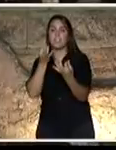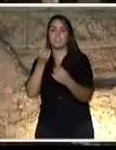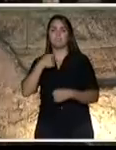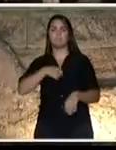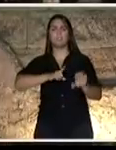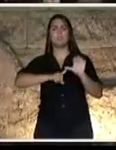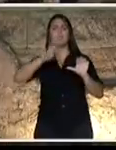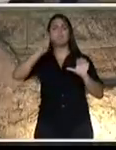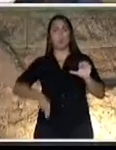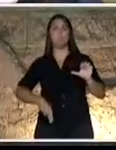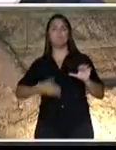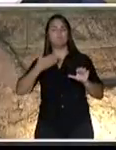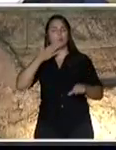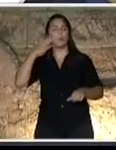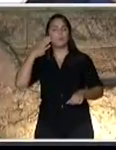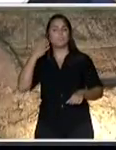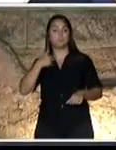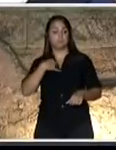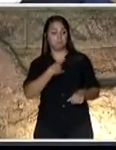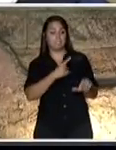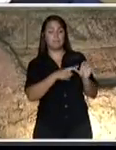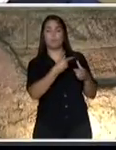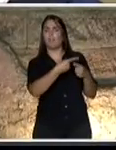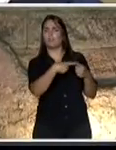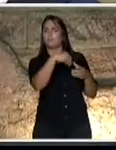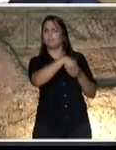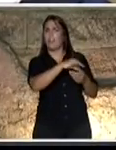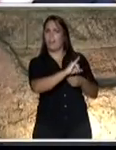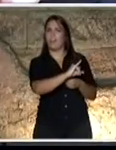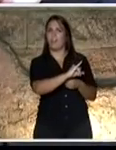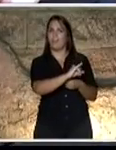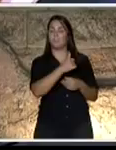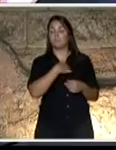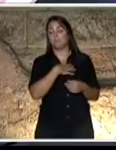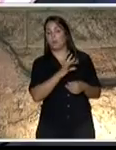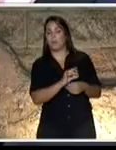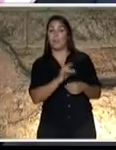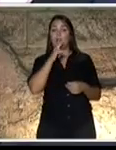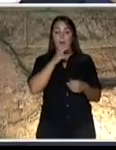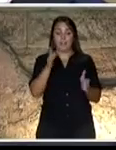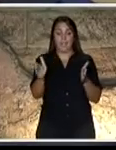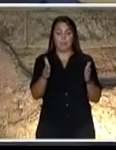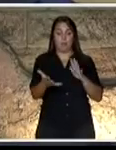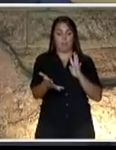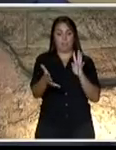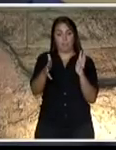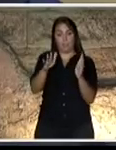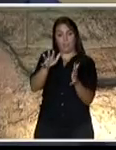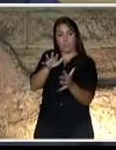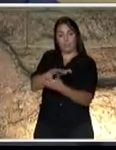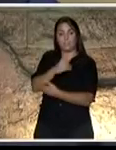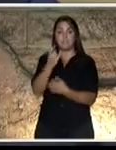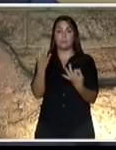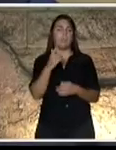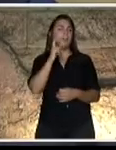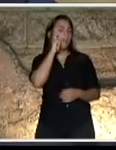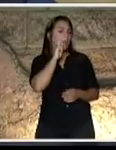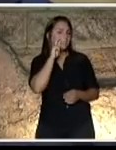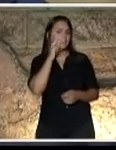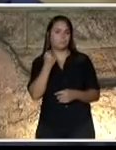somos, tenemos y podemos. En este momento de transición generacional necesitamos cariño y